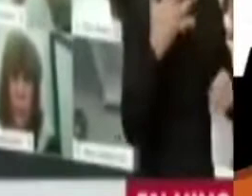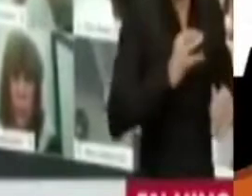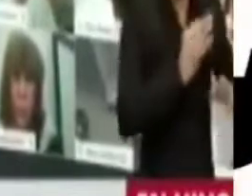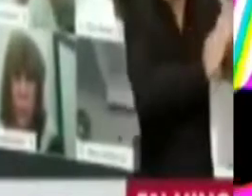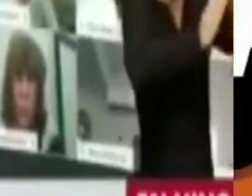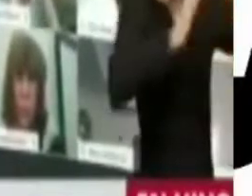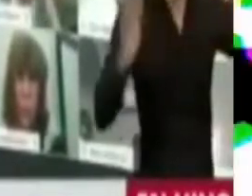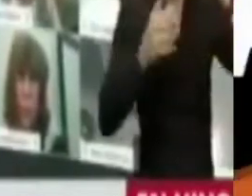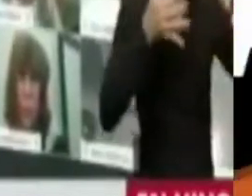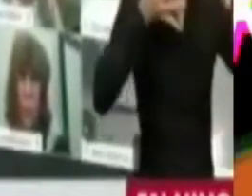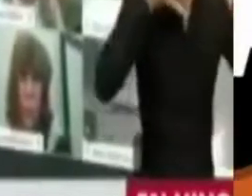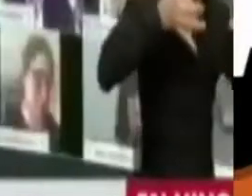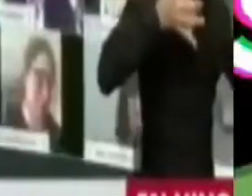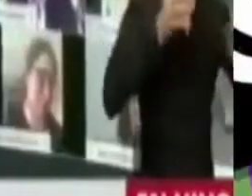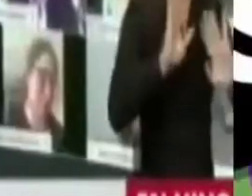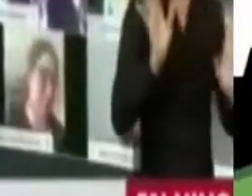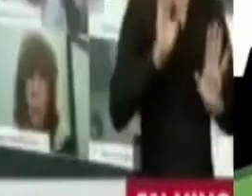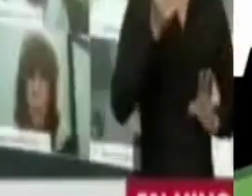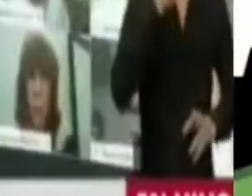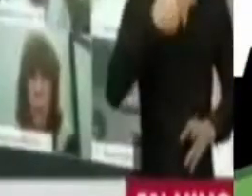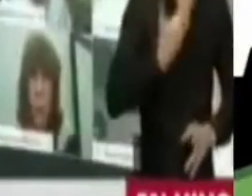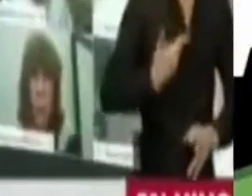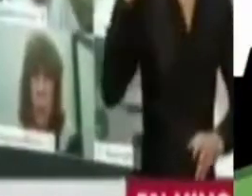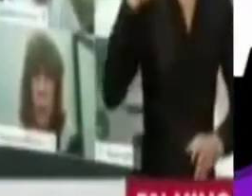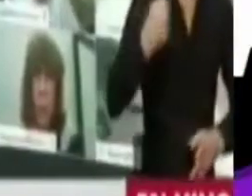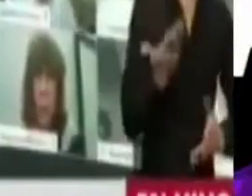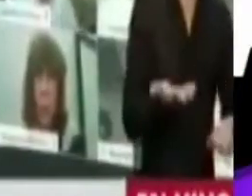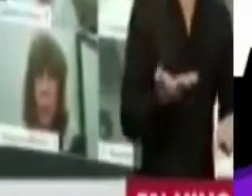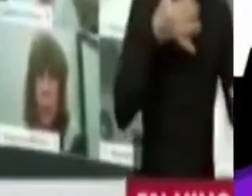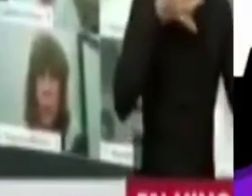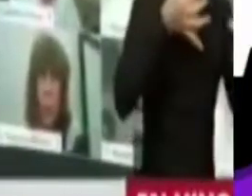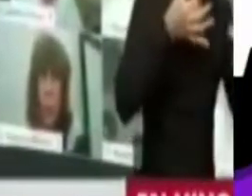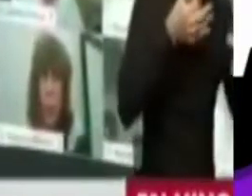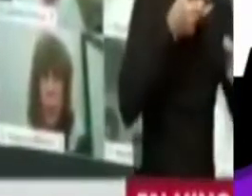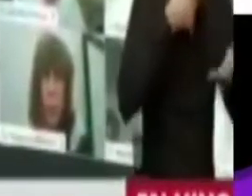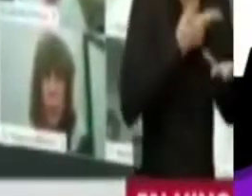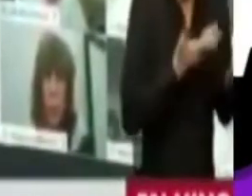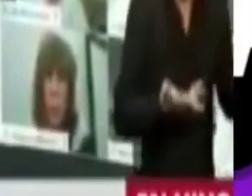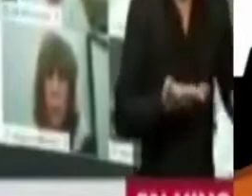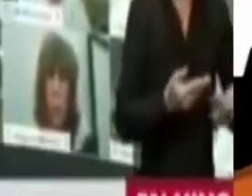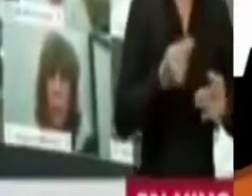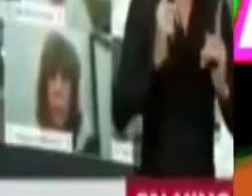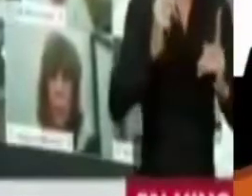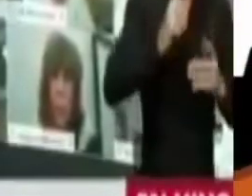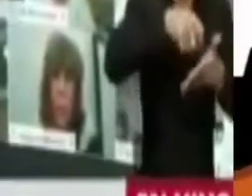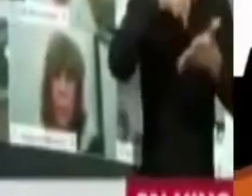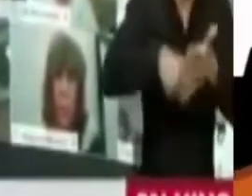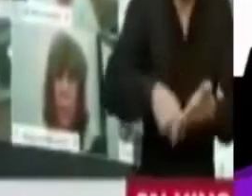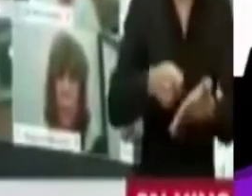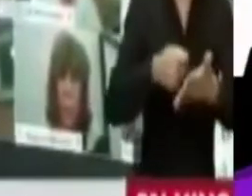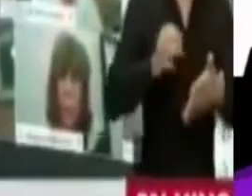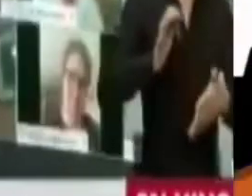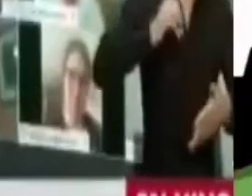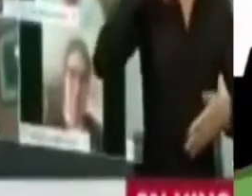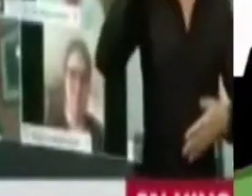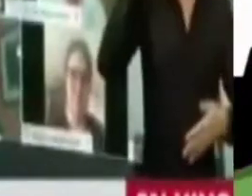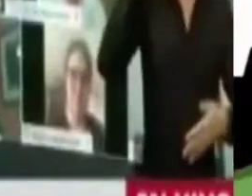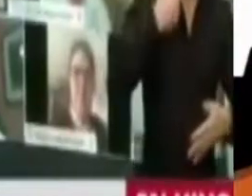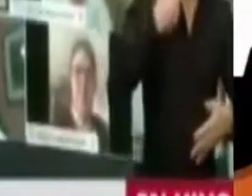Internacional. Claro. Es decir, exactamente lo que dijo el gobernador, lo que iba a pasar, pasó. Fue lo que pasó,